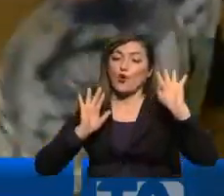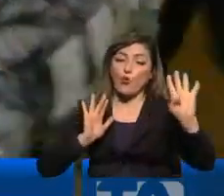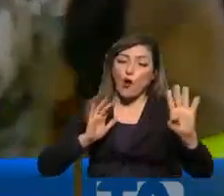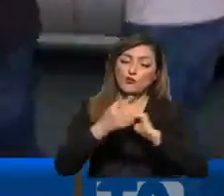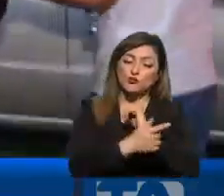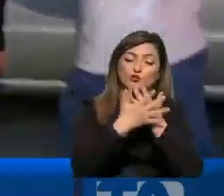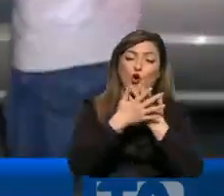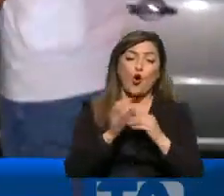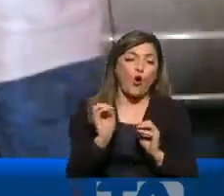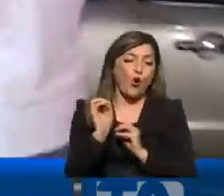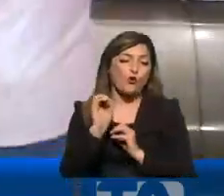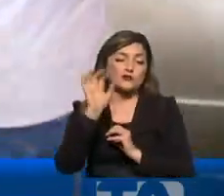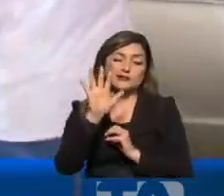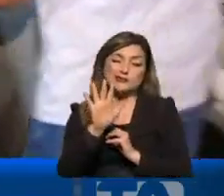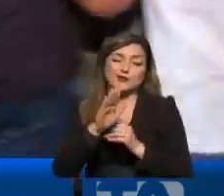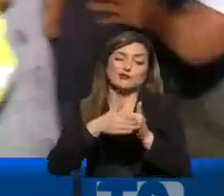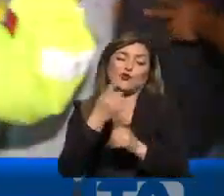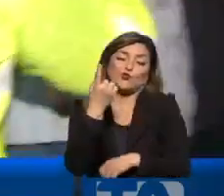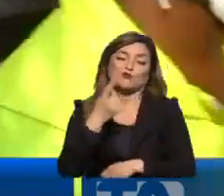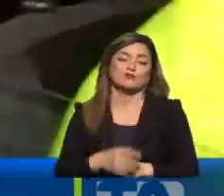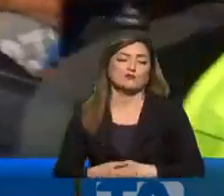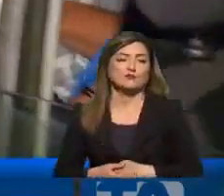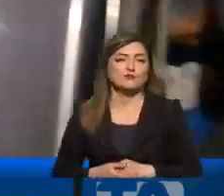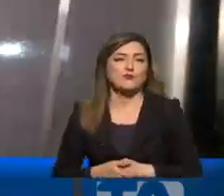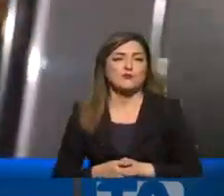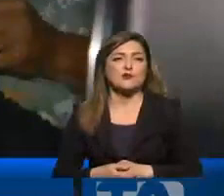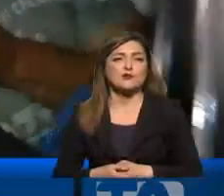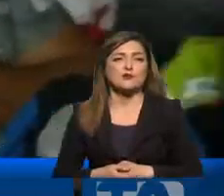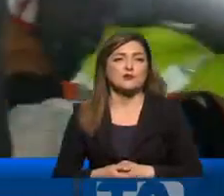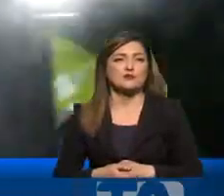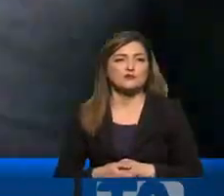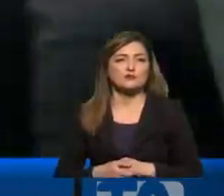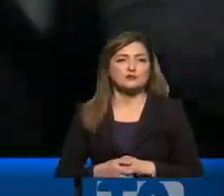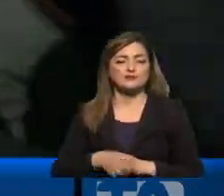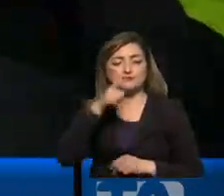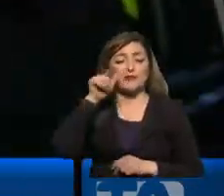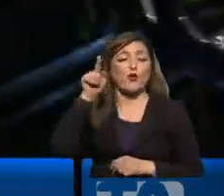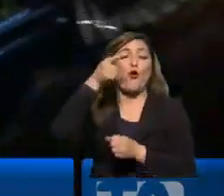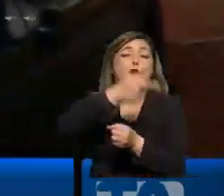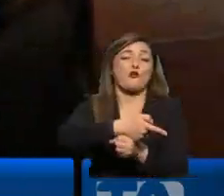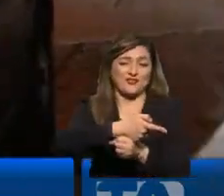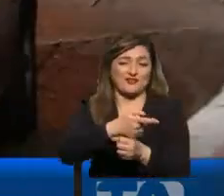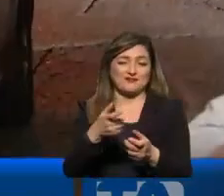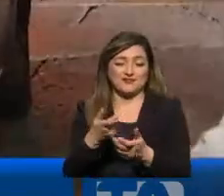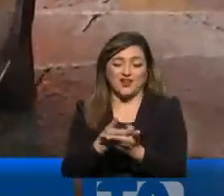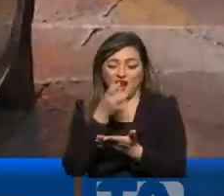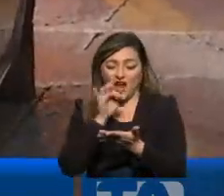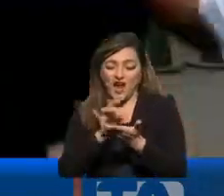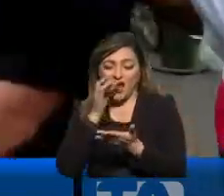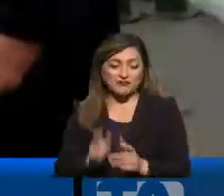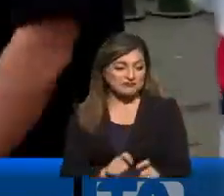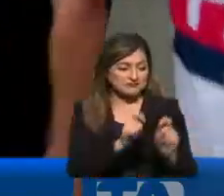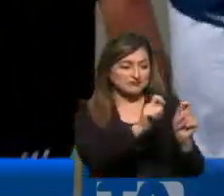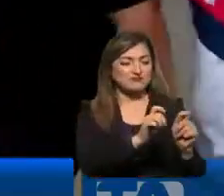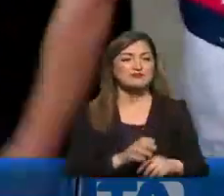cuatro sentenciados o se le agrega uno más quien según la fiscalía habría dado la orden para entregarlas a tendrá